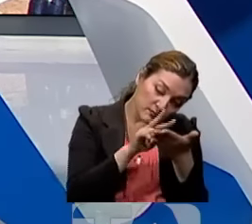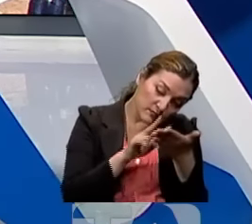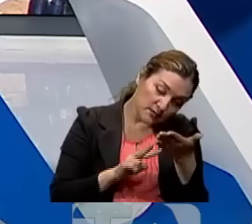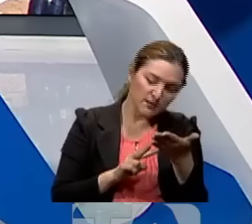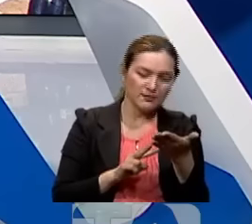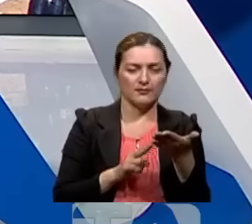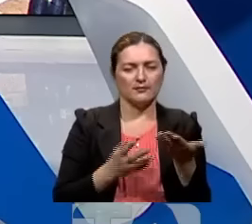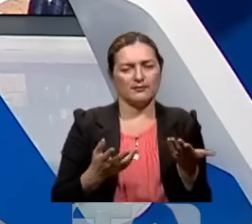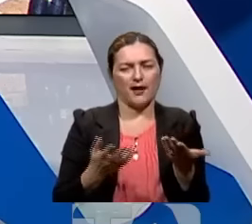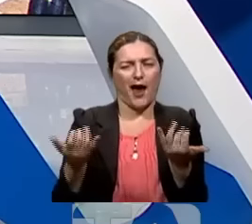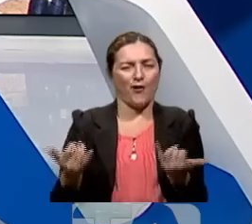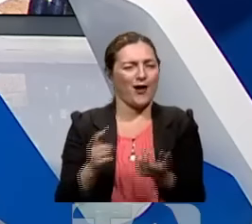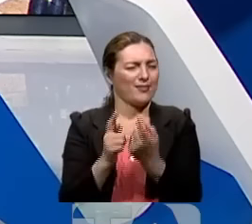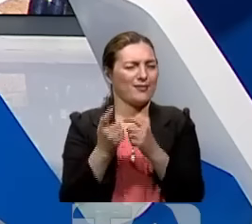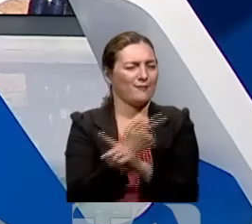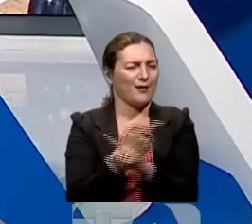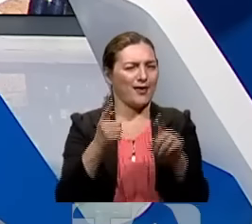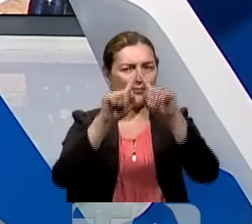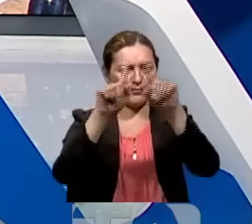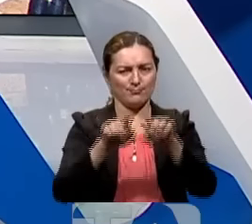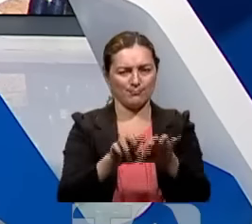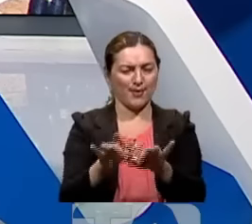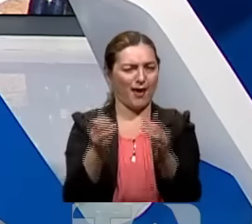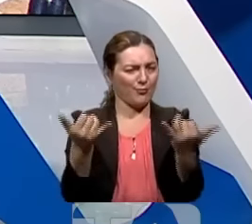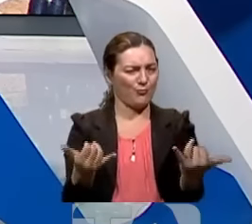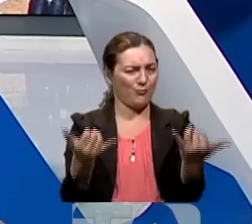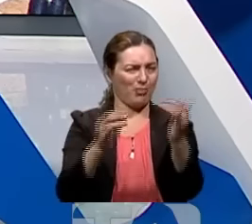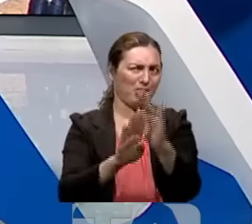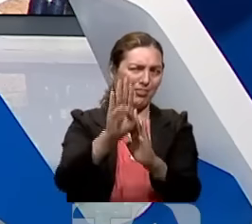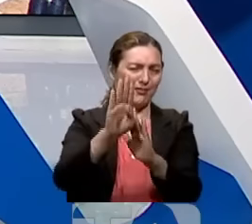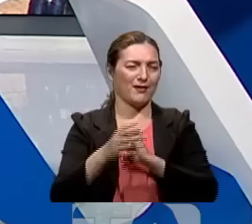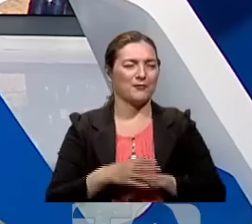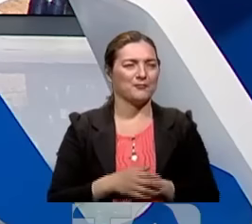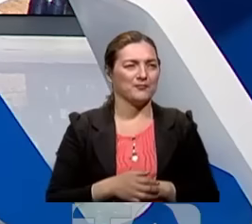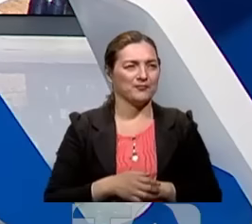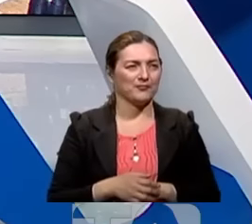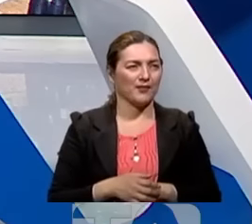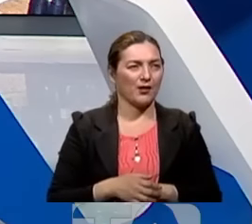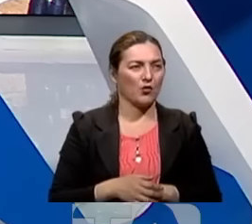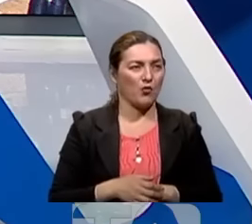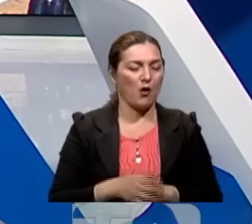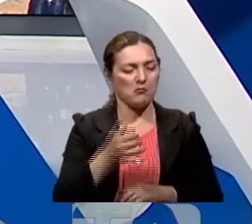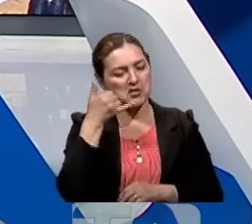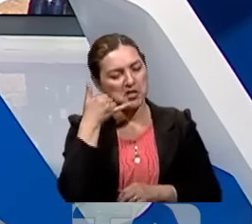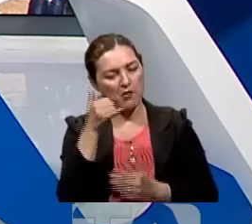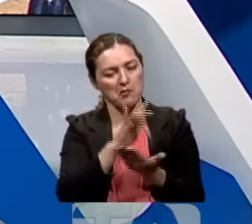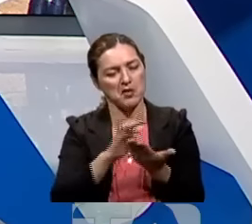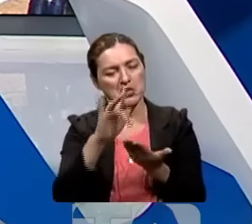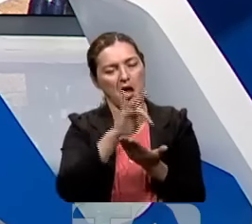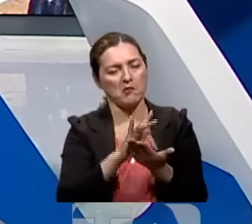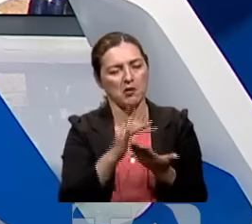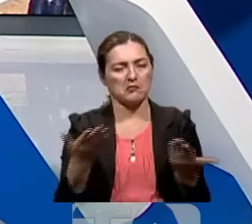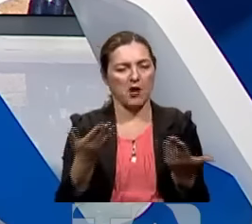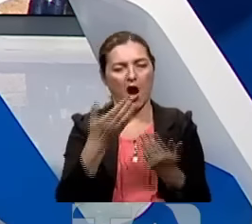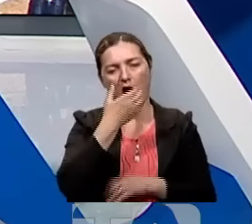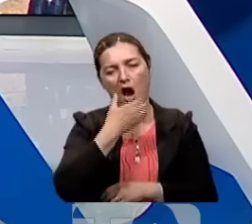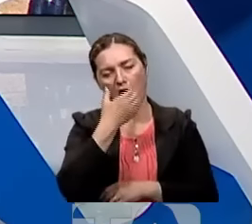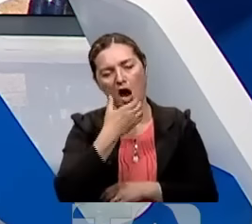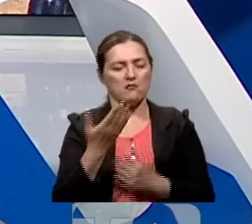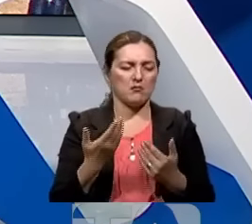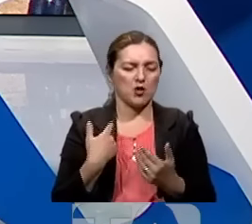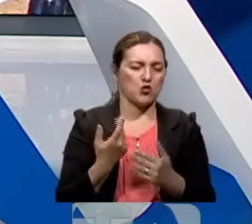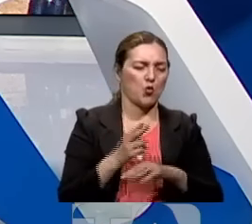Muchachos me quedaron viendo como que. O sea, yo hago en la tablet, yo hago en mi iPad, yo hago si en el celular. Si va a opinar, por favor, báñese un poco